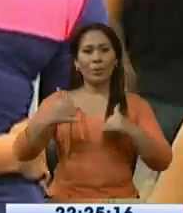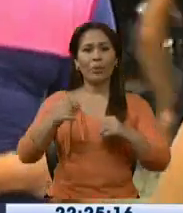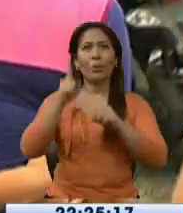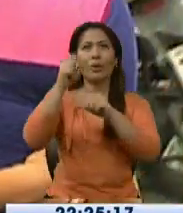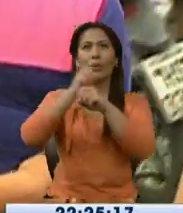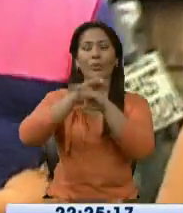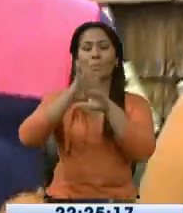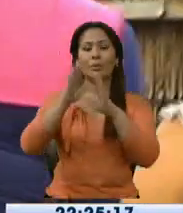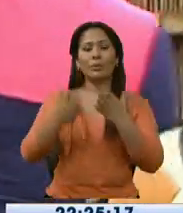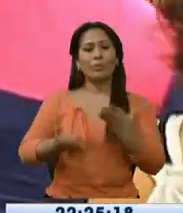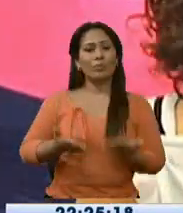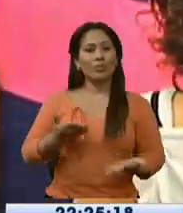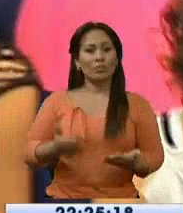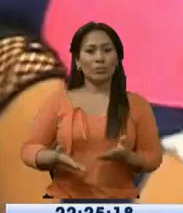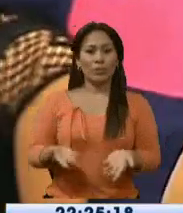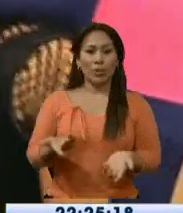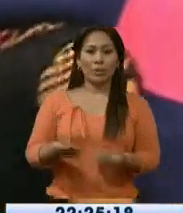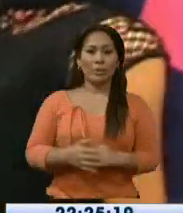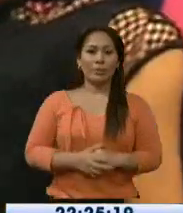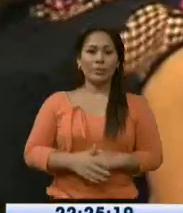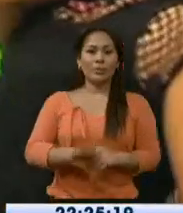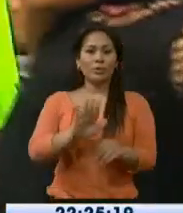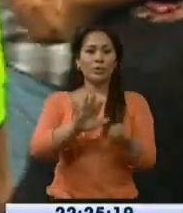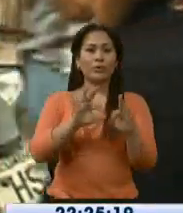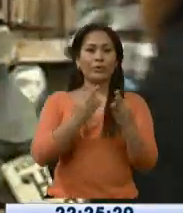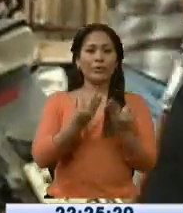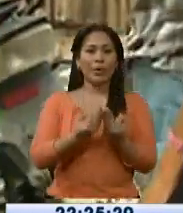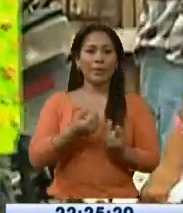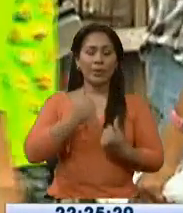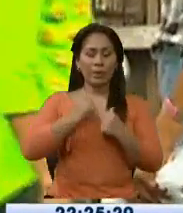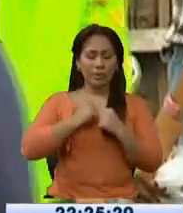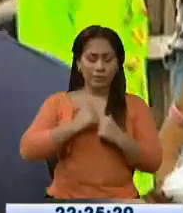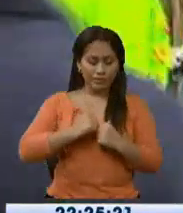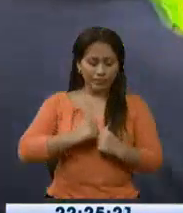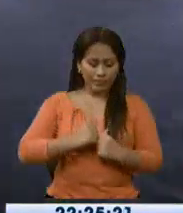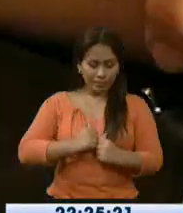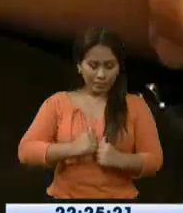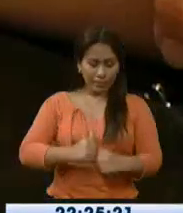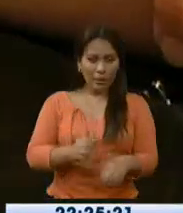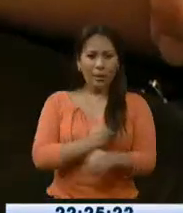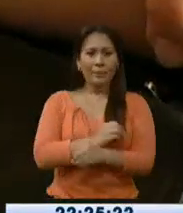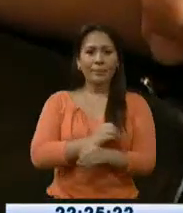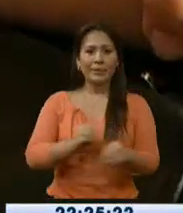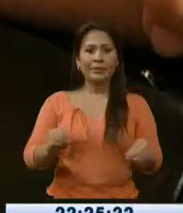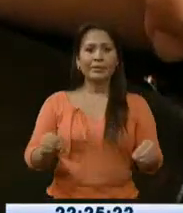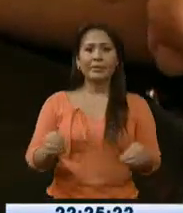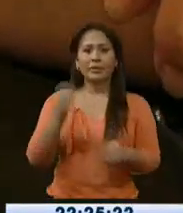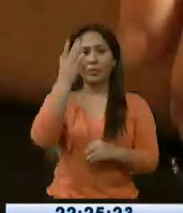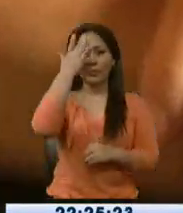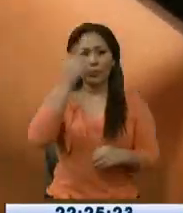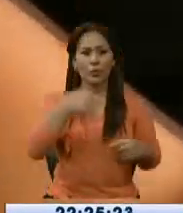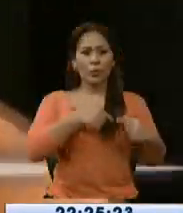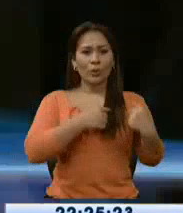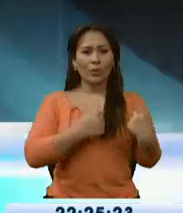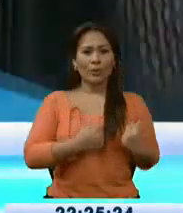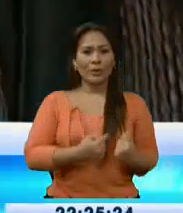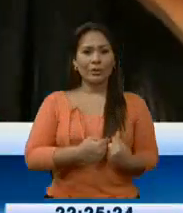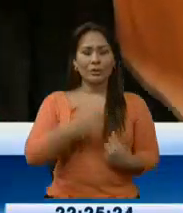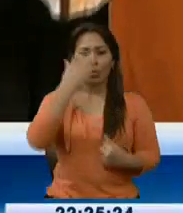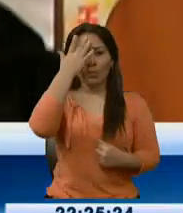el cielo, aunque su familia está con los brazos vacíos y el corazón destrozado